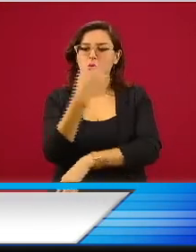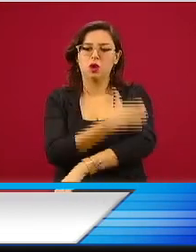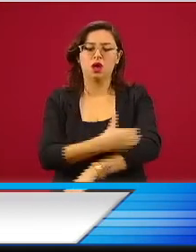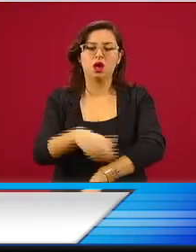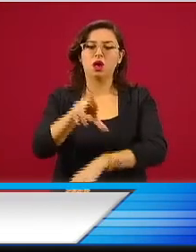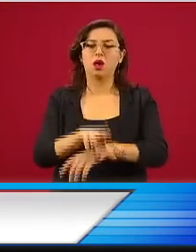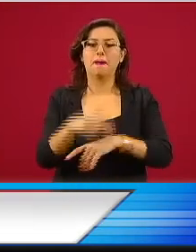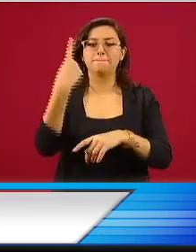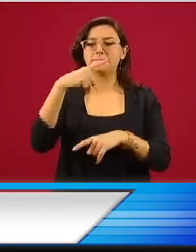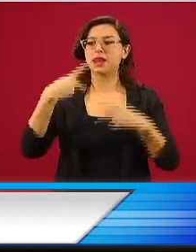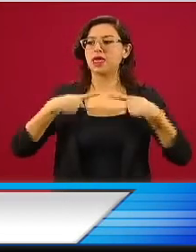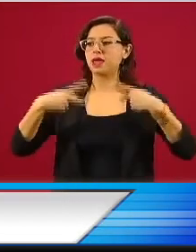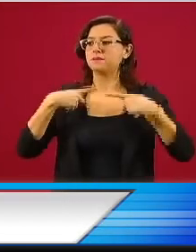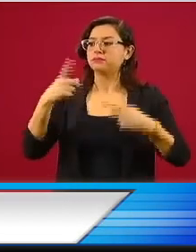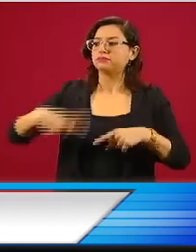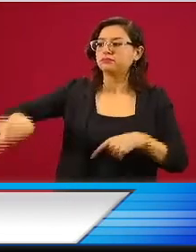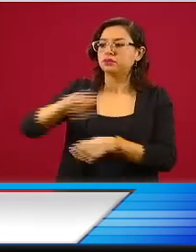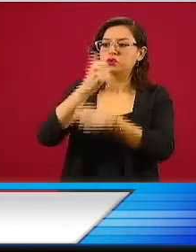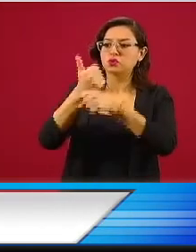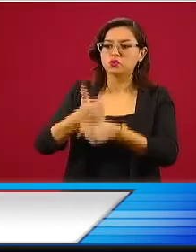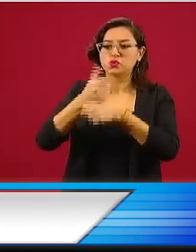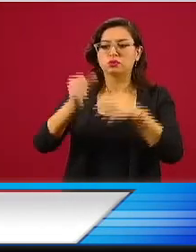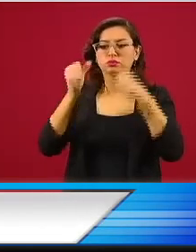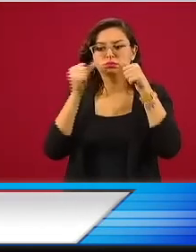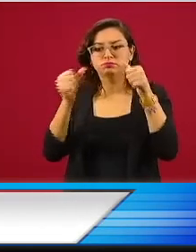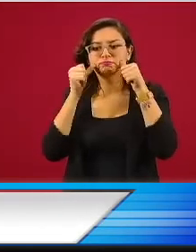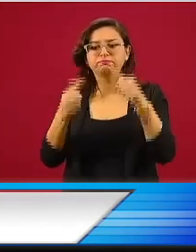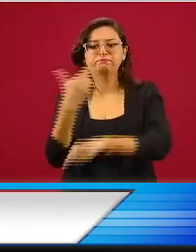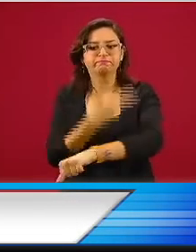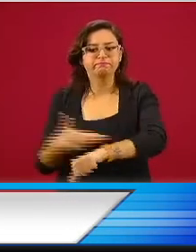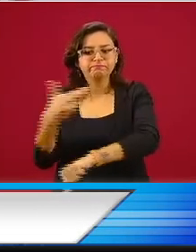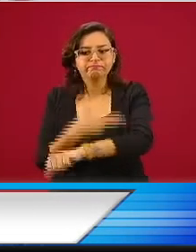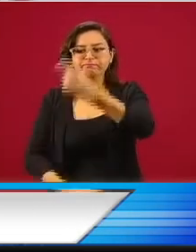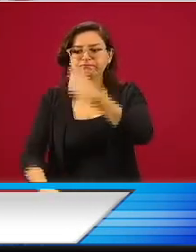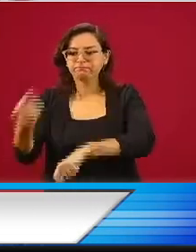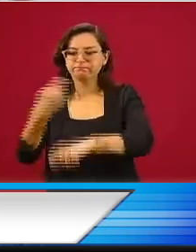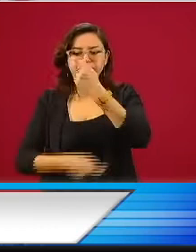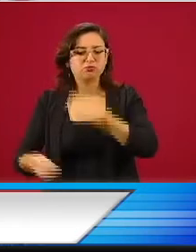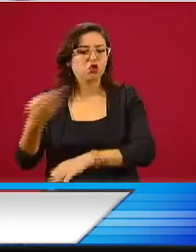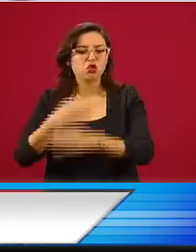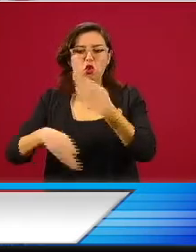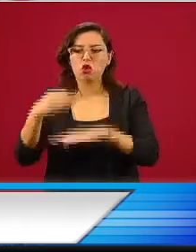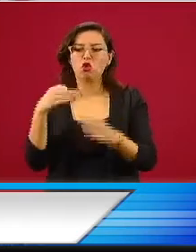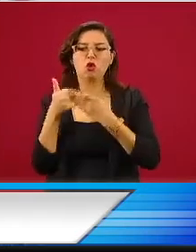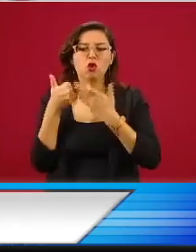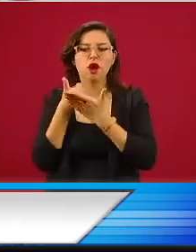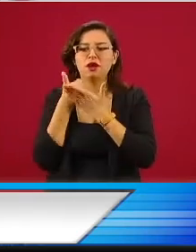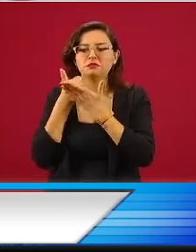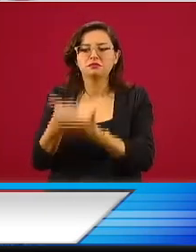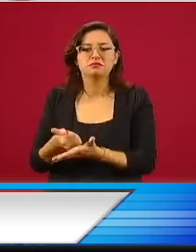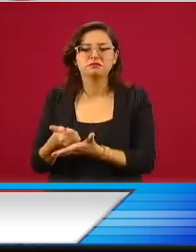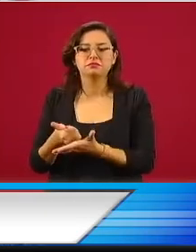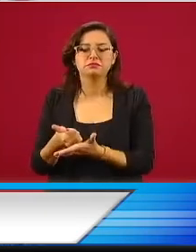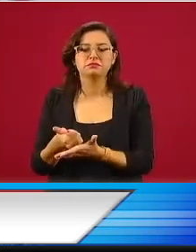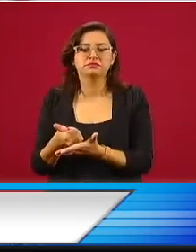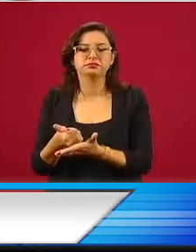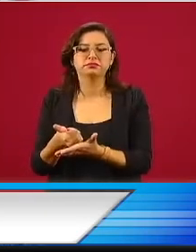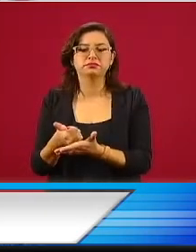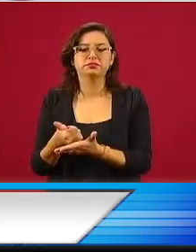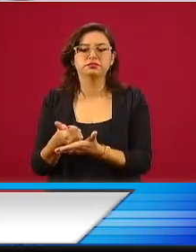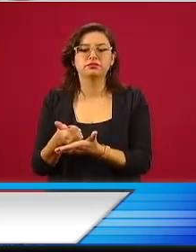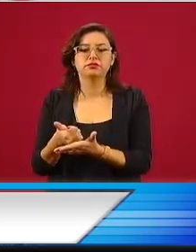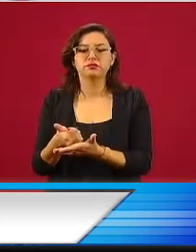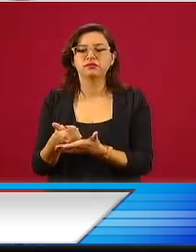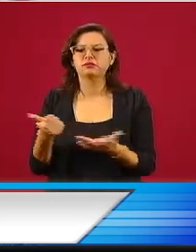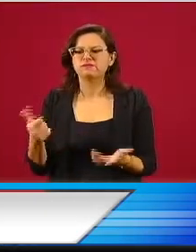por la pandemia continuarán los puentes y se celebrarán las fechas históricas en su día eso se mantendrá por lo menos un